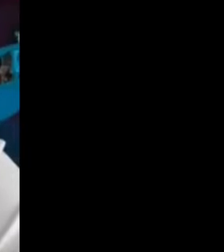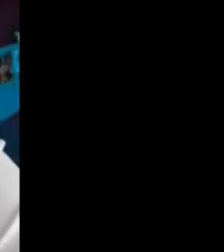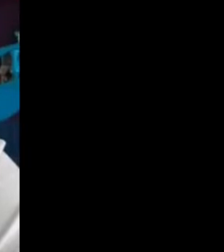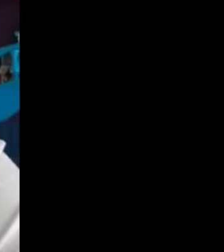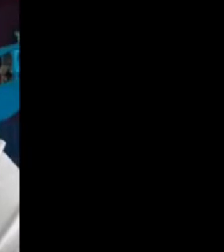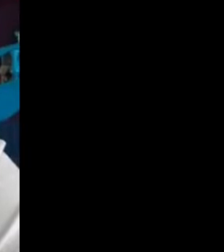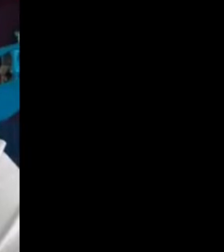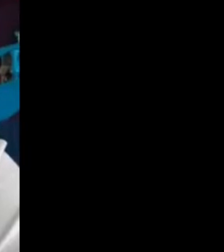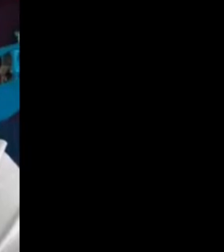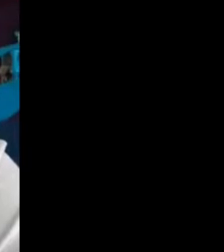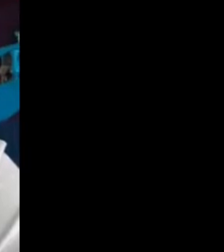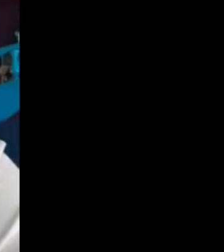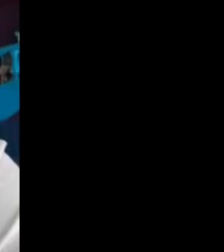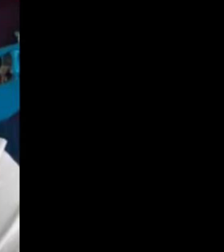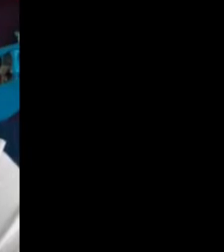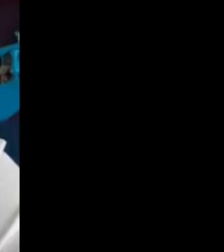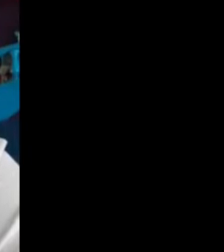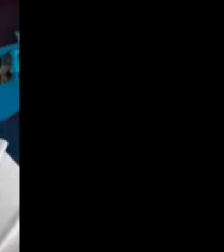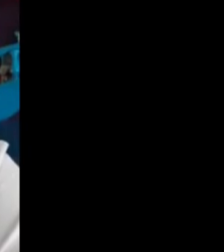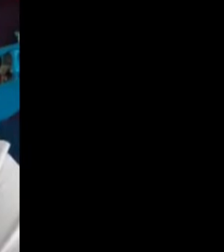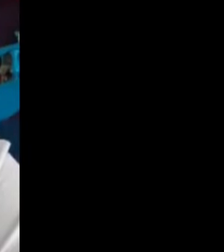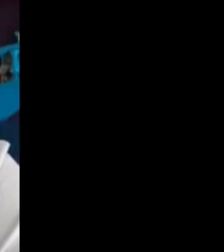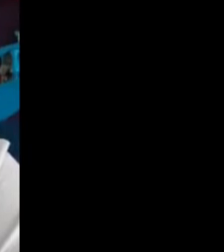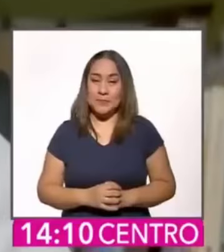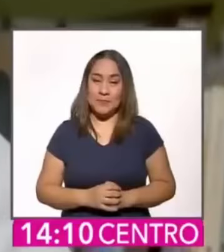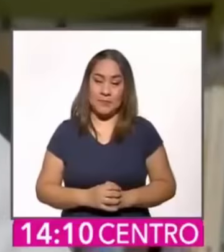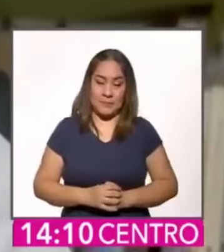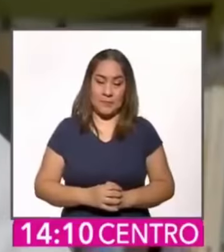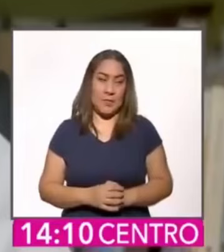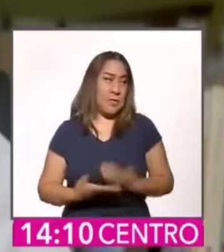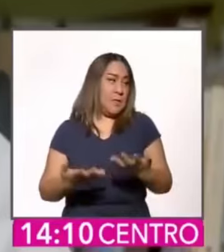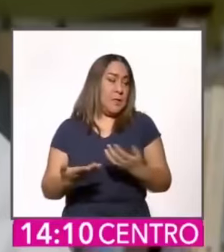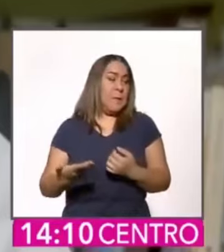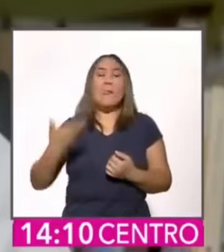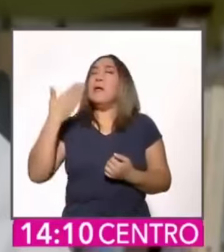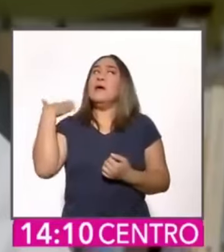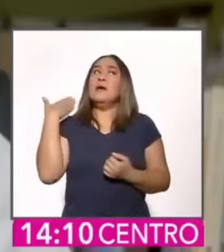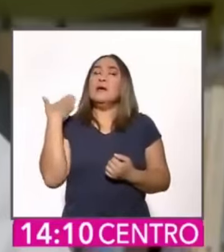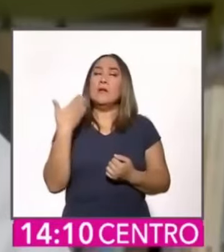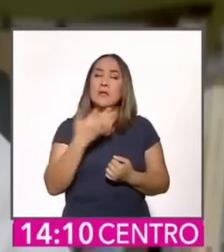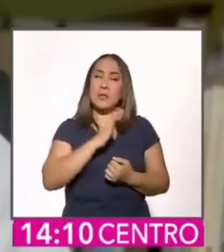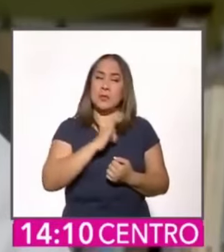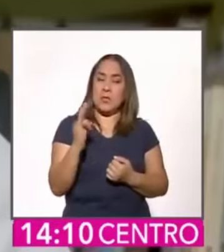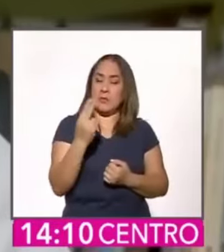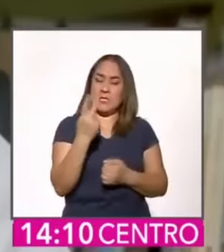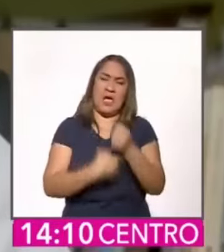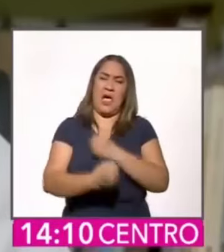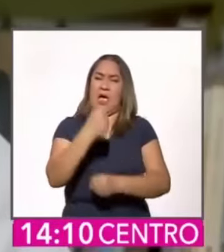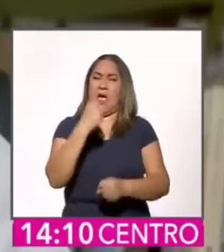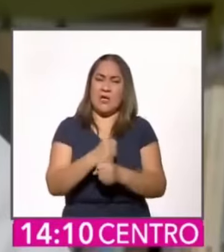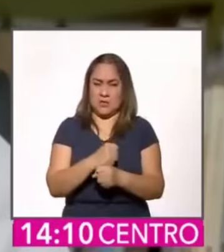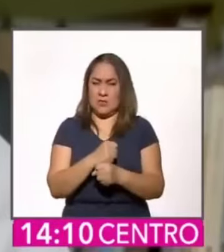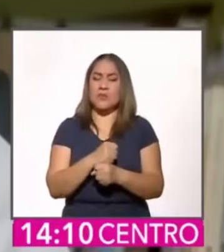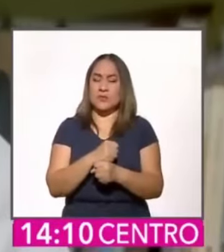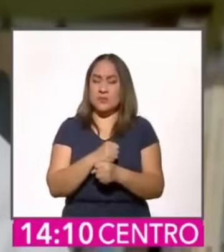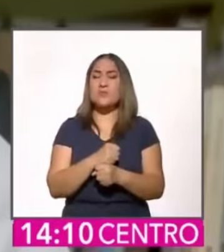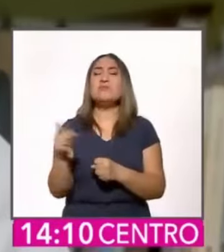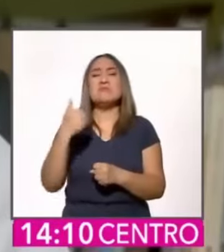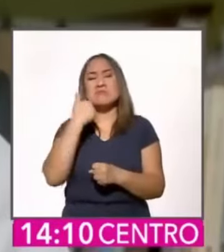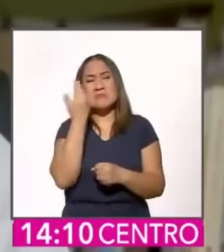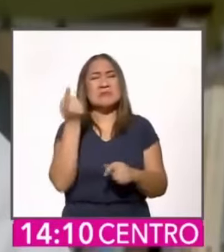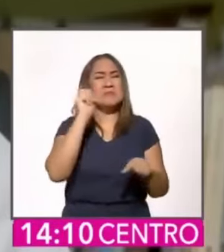la historia. Amigos, vamos a ir al video de Pigmenio. Hace ya más de un cuarto de siglo que tratan de